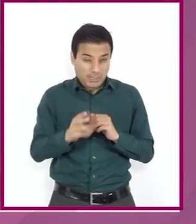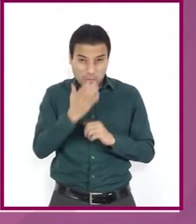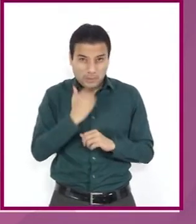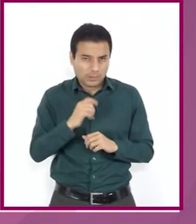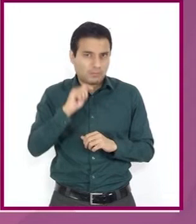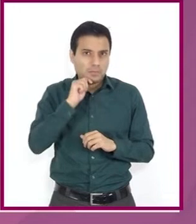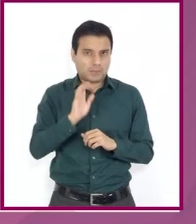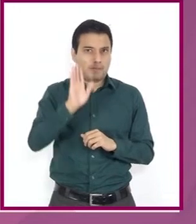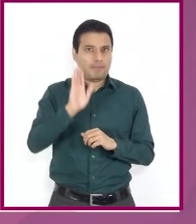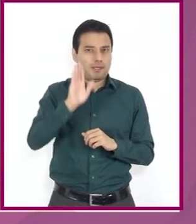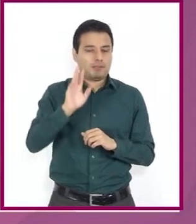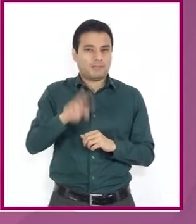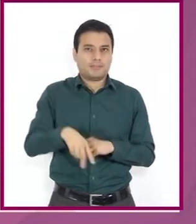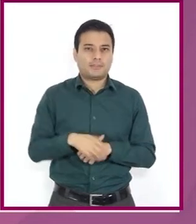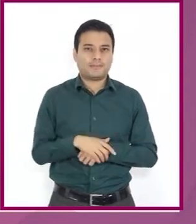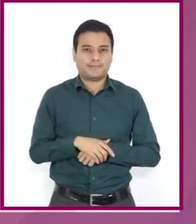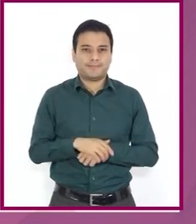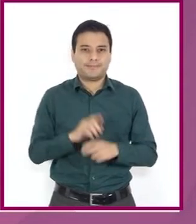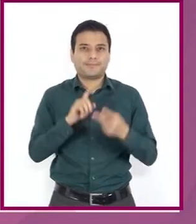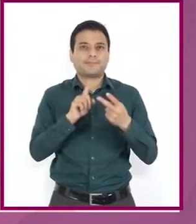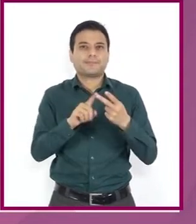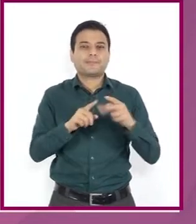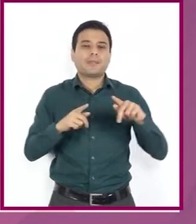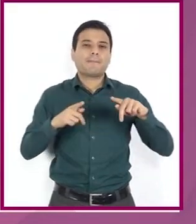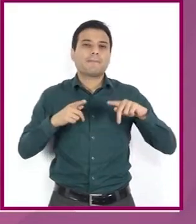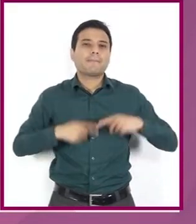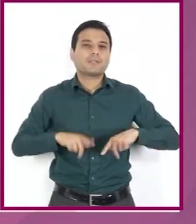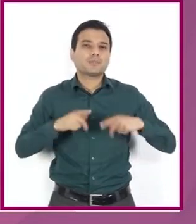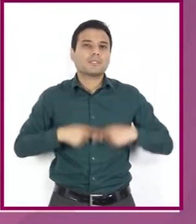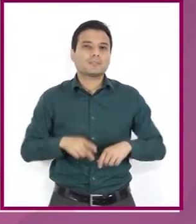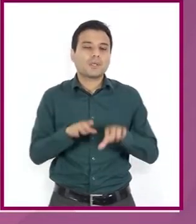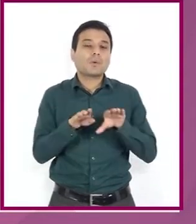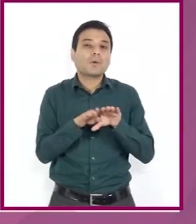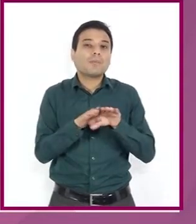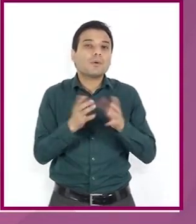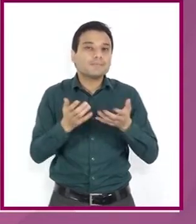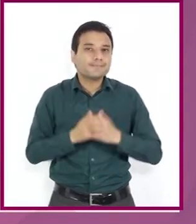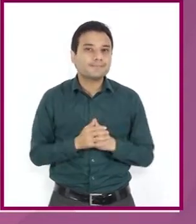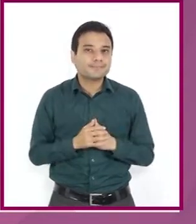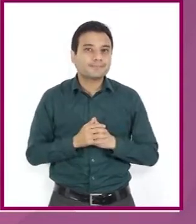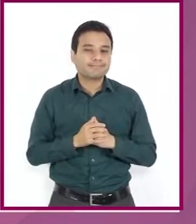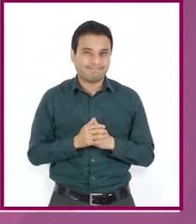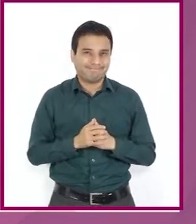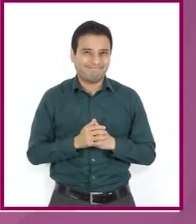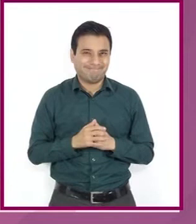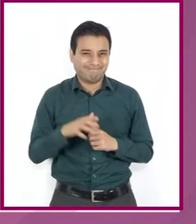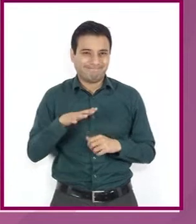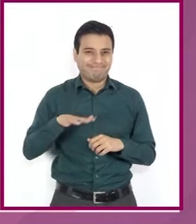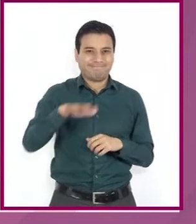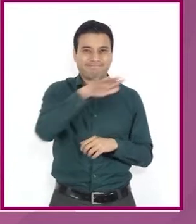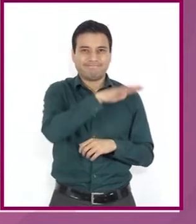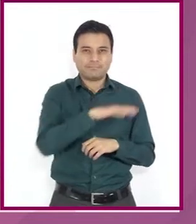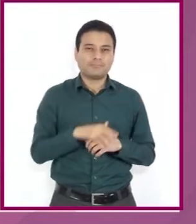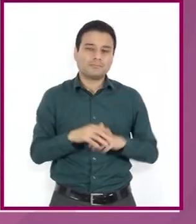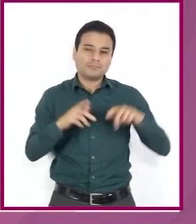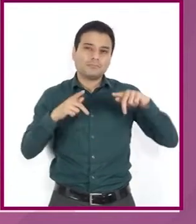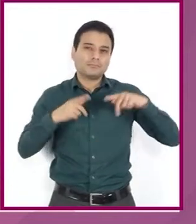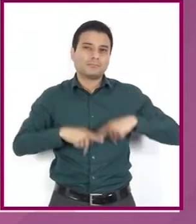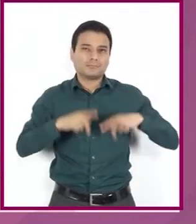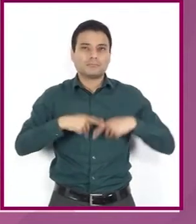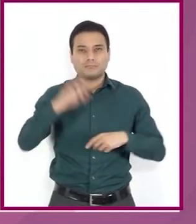Ambiente social. Es la condición social en el que se desenvuelve la acción, tomando en cuenta el nivel